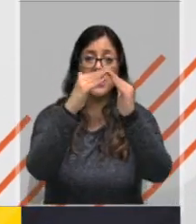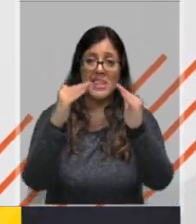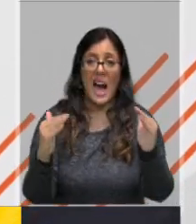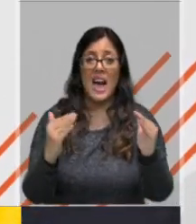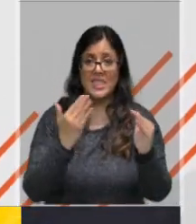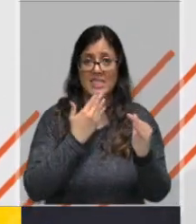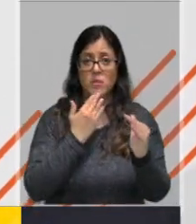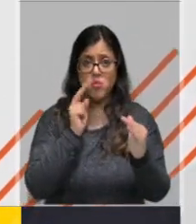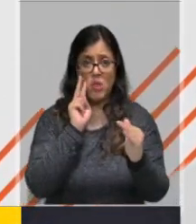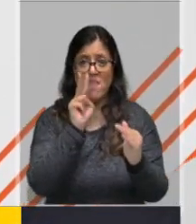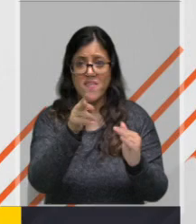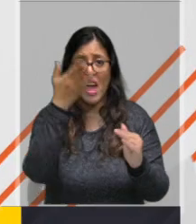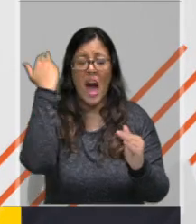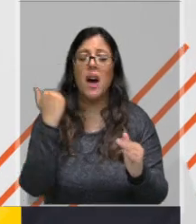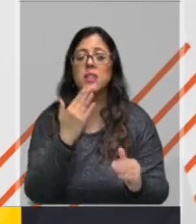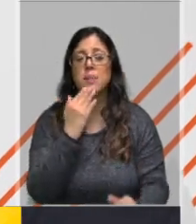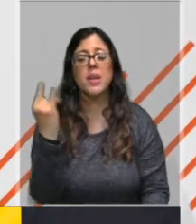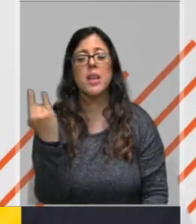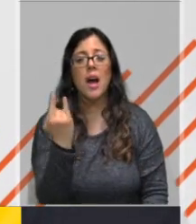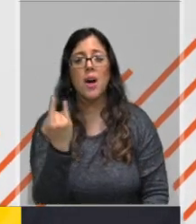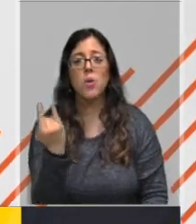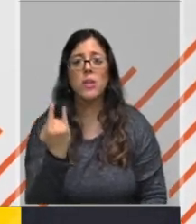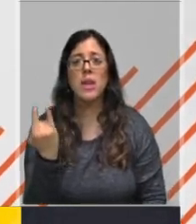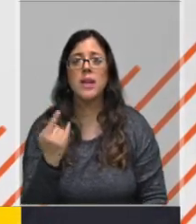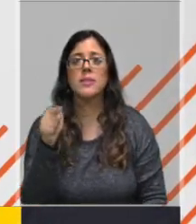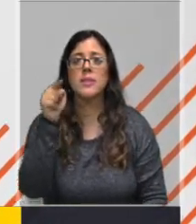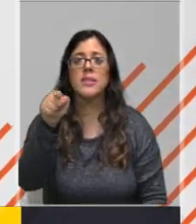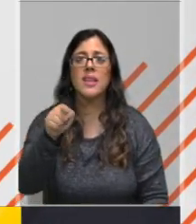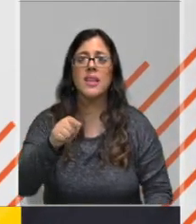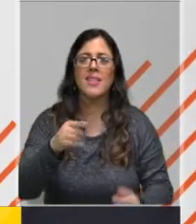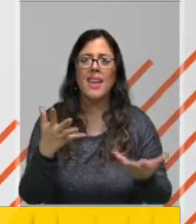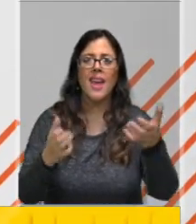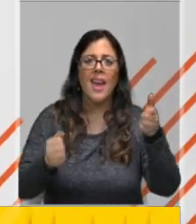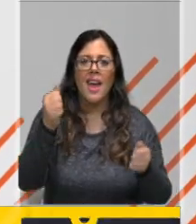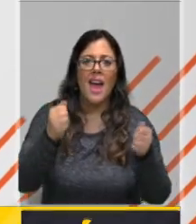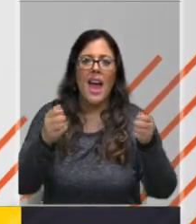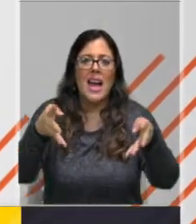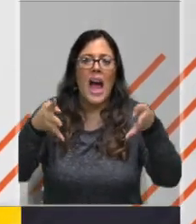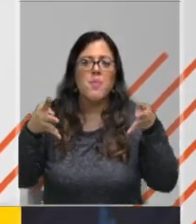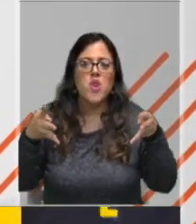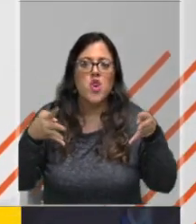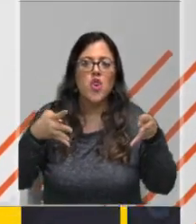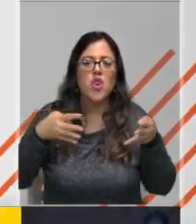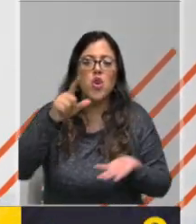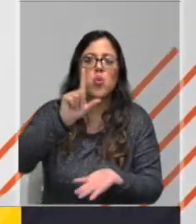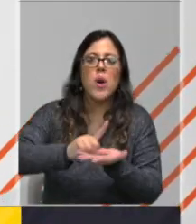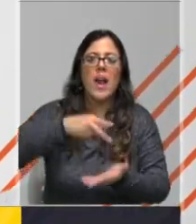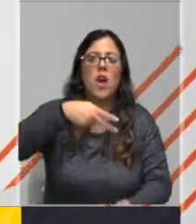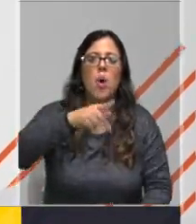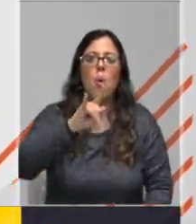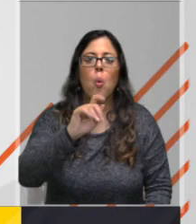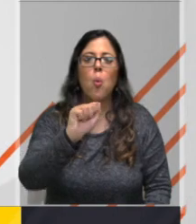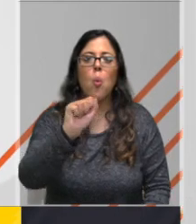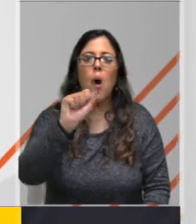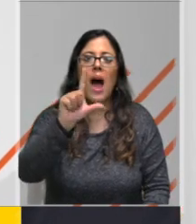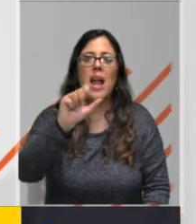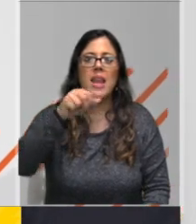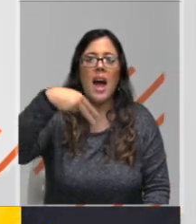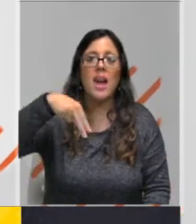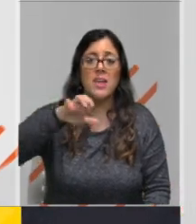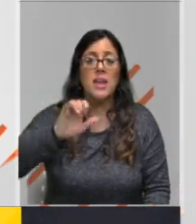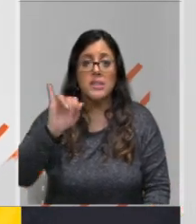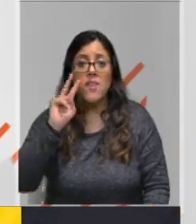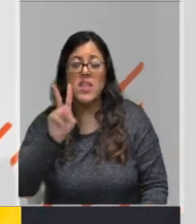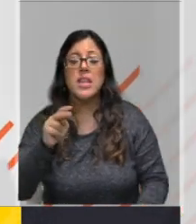por supuesto, y la urgencia de este camión en Gualañé. Sí, es impresionante porque se ha viralizado esta imagen en donde un camión va